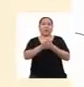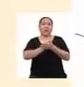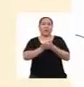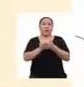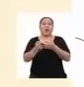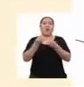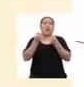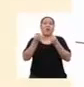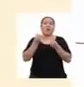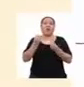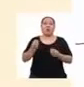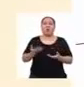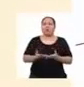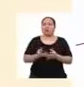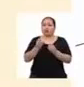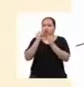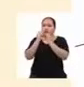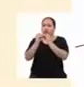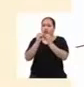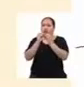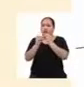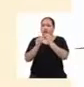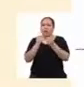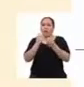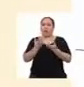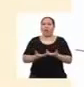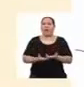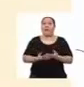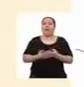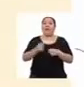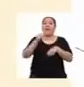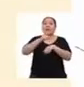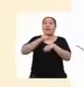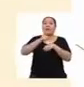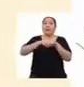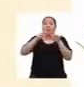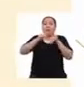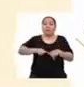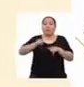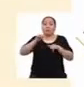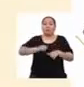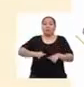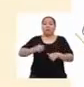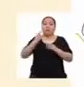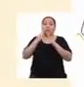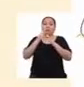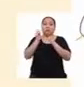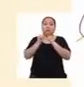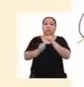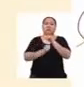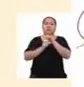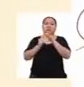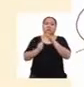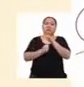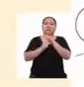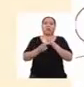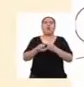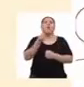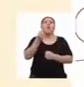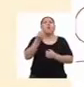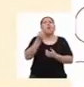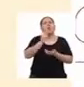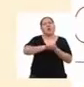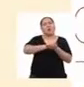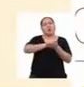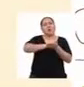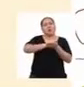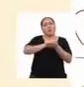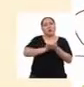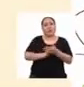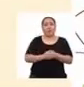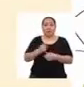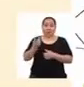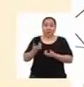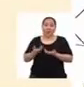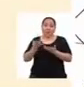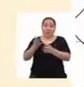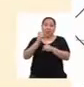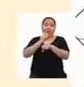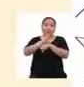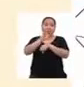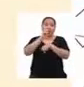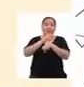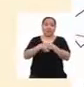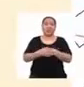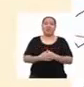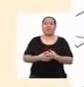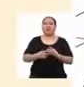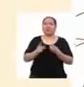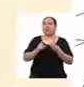cómo afrontar situaciones de aislamiento. ¿Para qué voy a escribir? Para dar consejos.